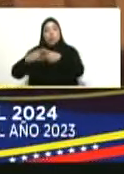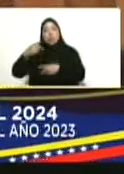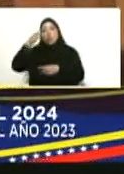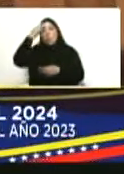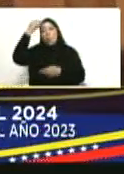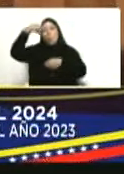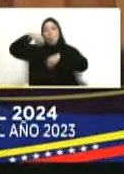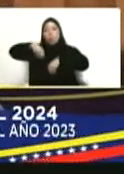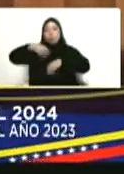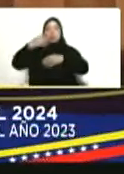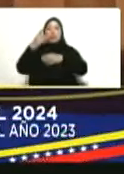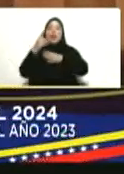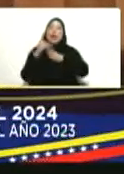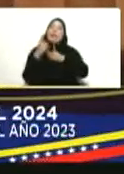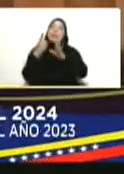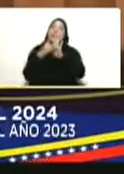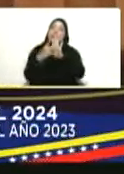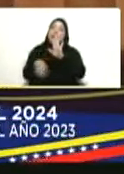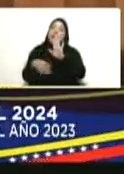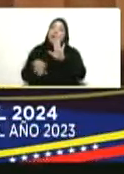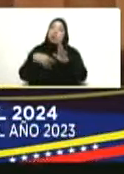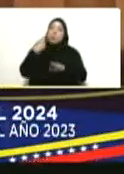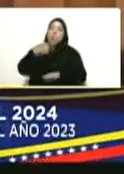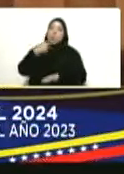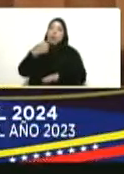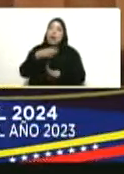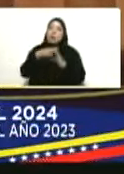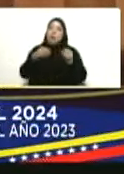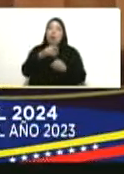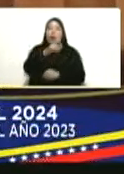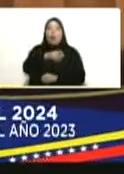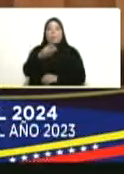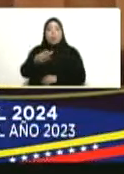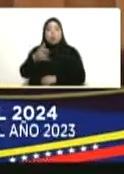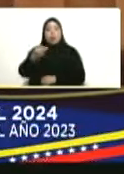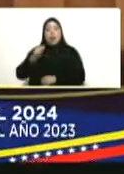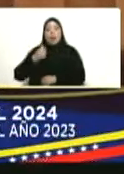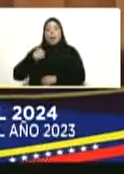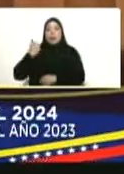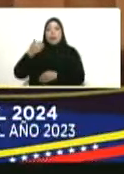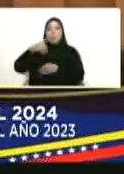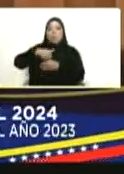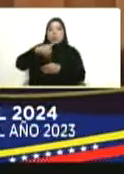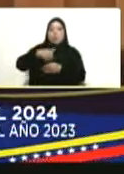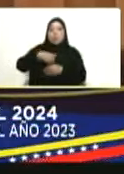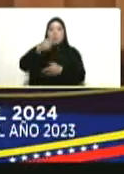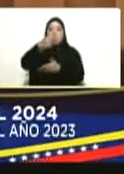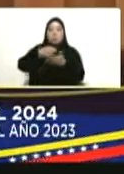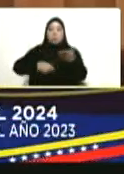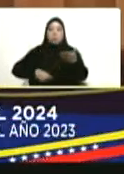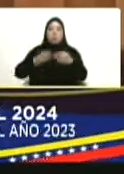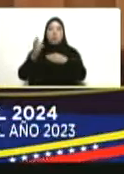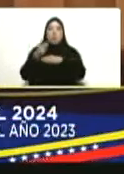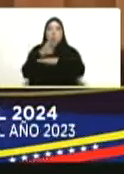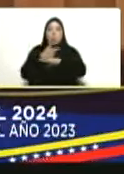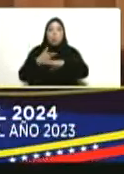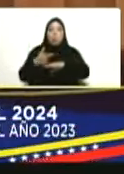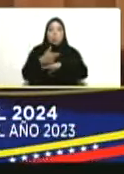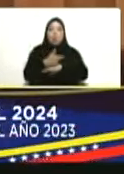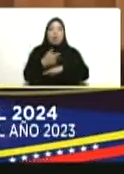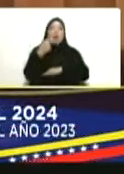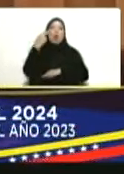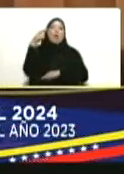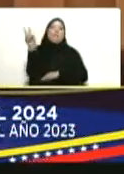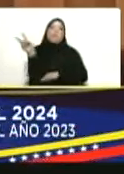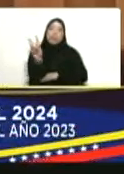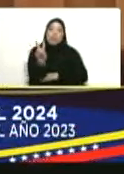sobre la promoción de derechos políticos y garantías electorales para todos, suscritos por las partes, firma por el gobierno de la República Bolivariana